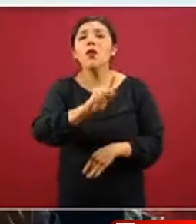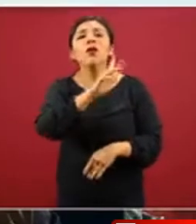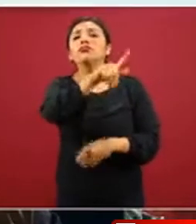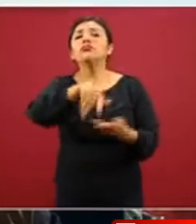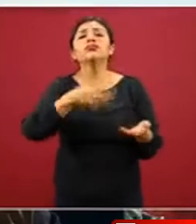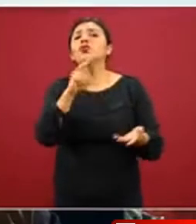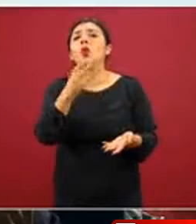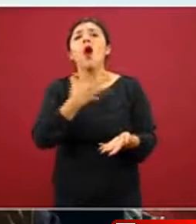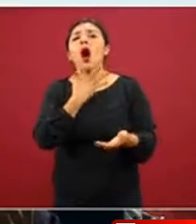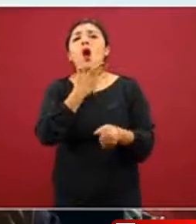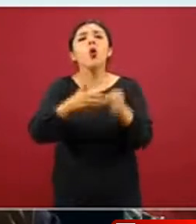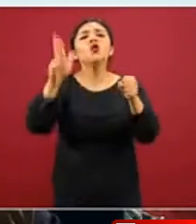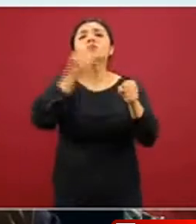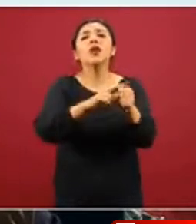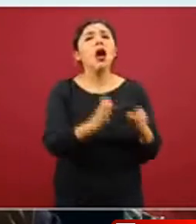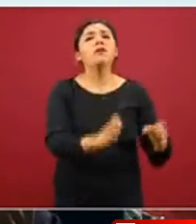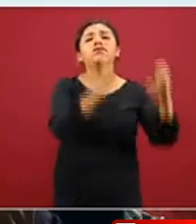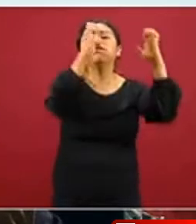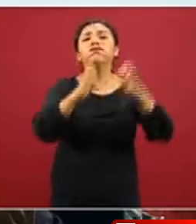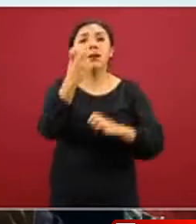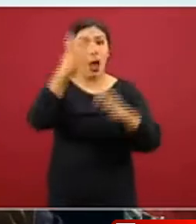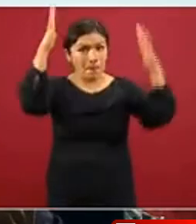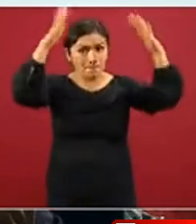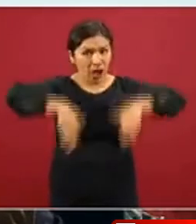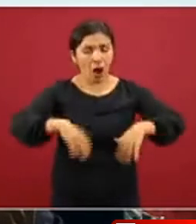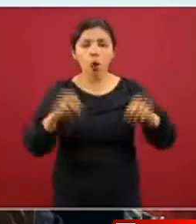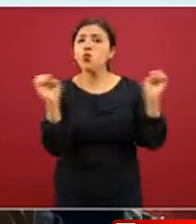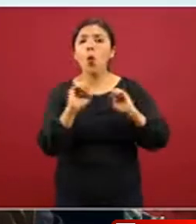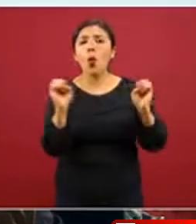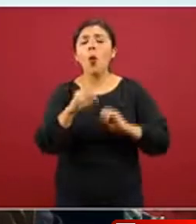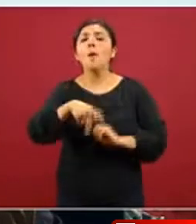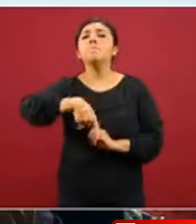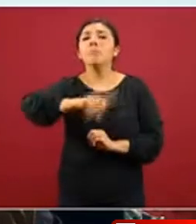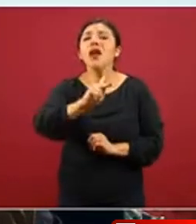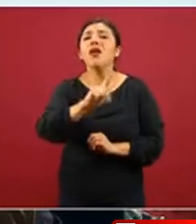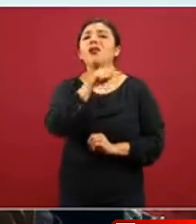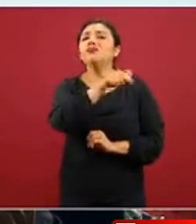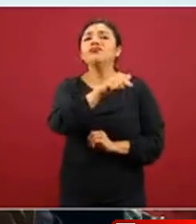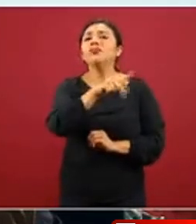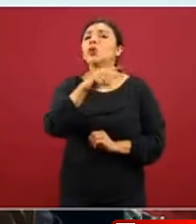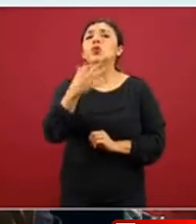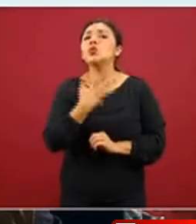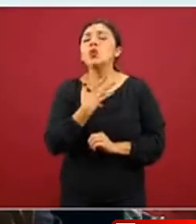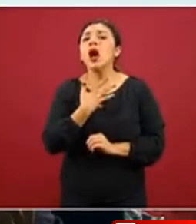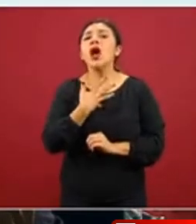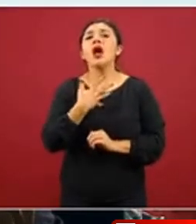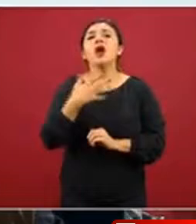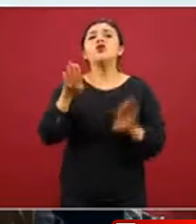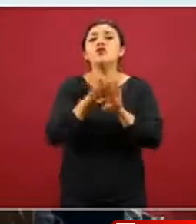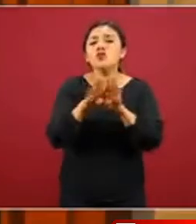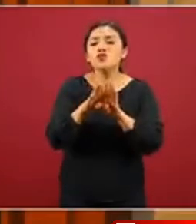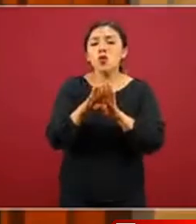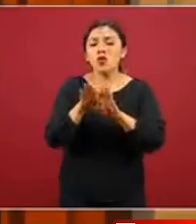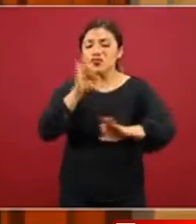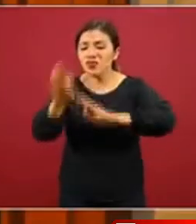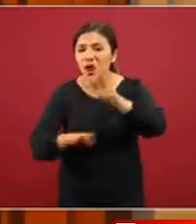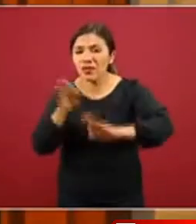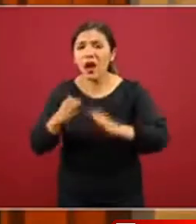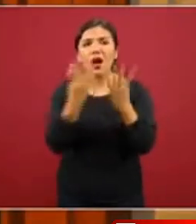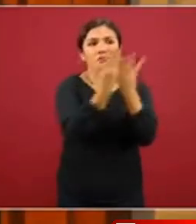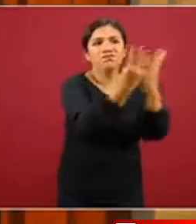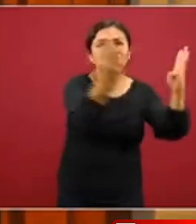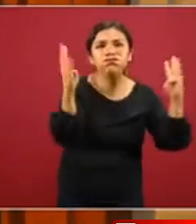evacuados. Esos hospitales no se cayeron, pero sí perdieron sus líneas vitales, perdieron